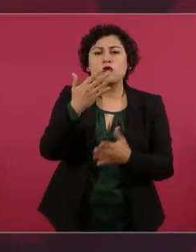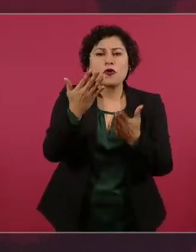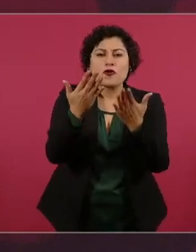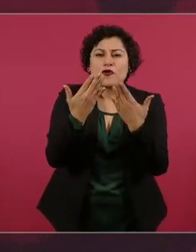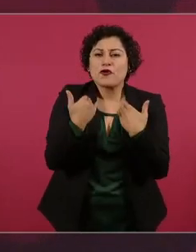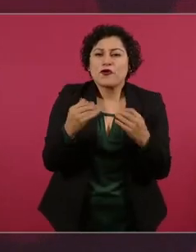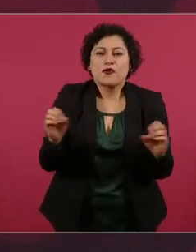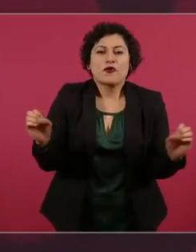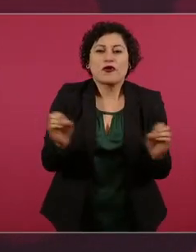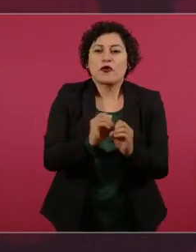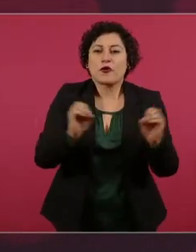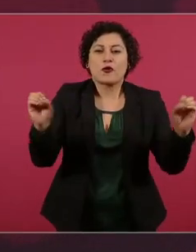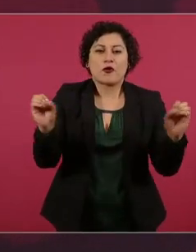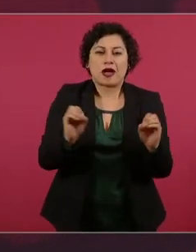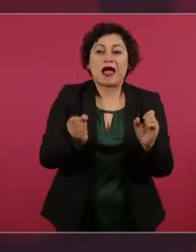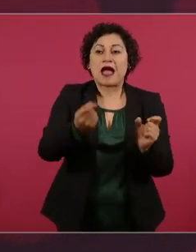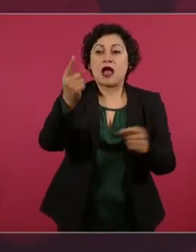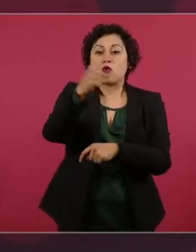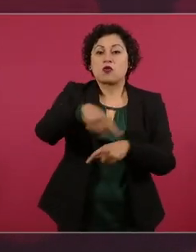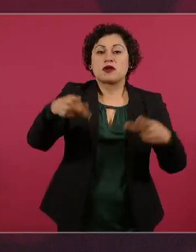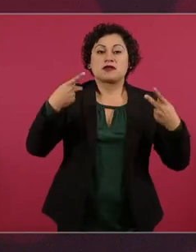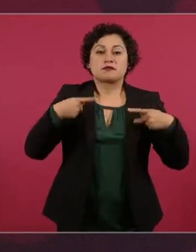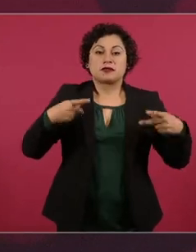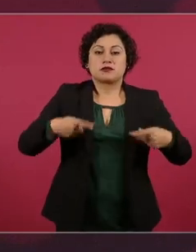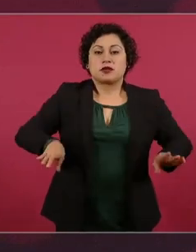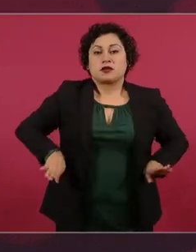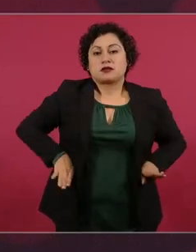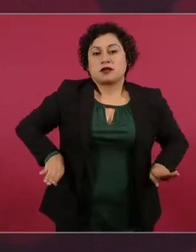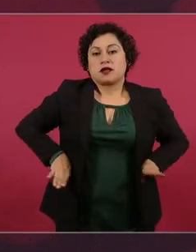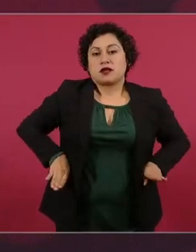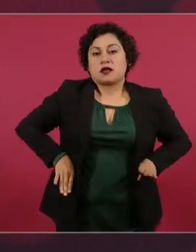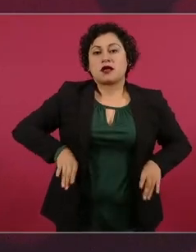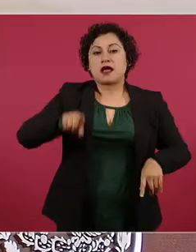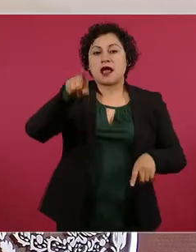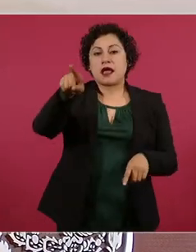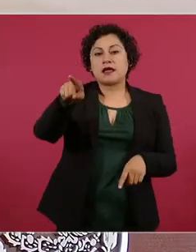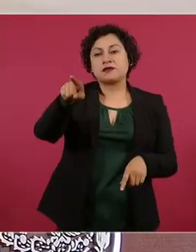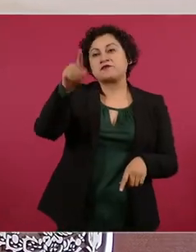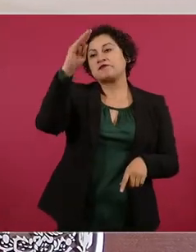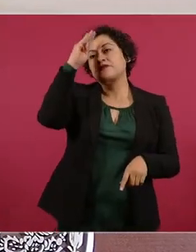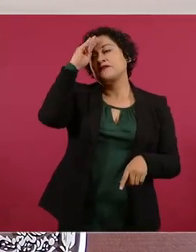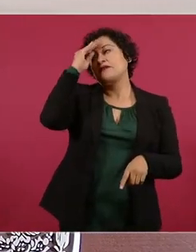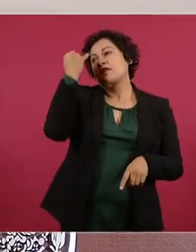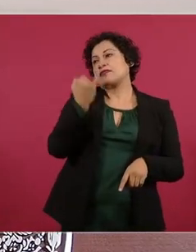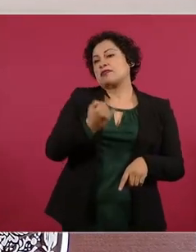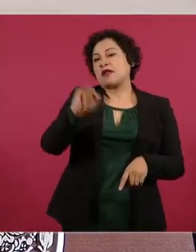los conservadores corruptos, que yo lo diga, pero miren,